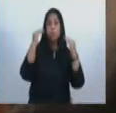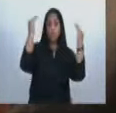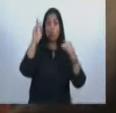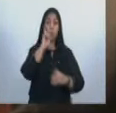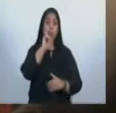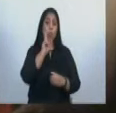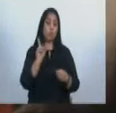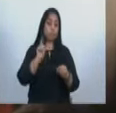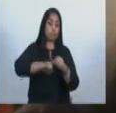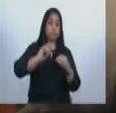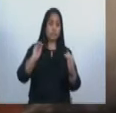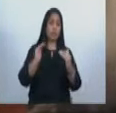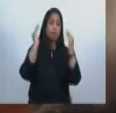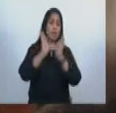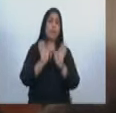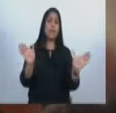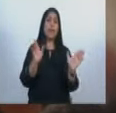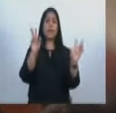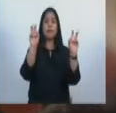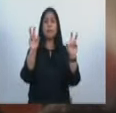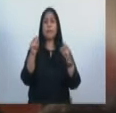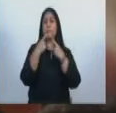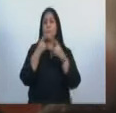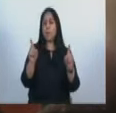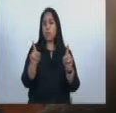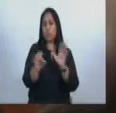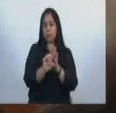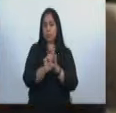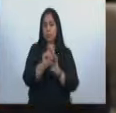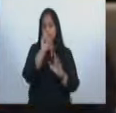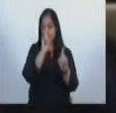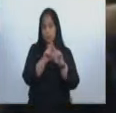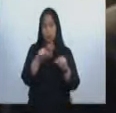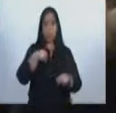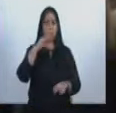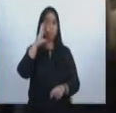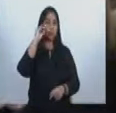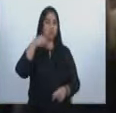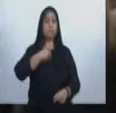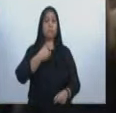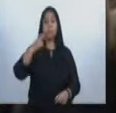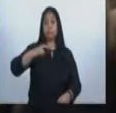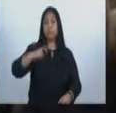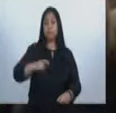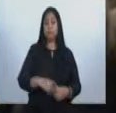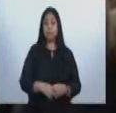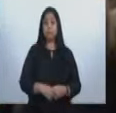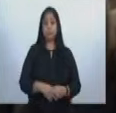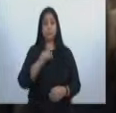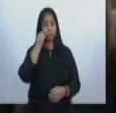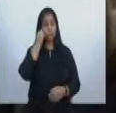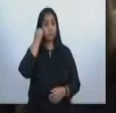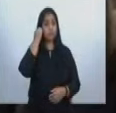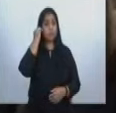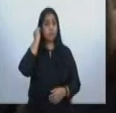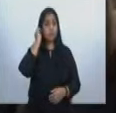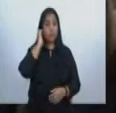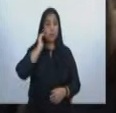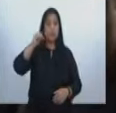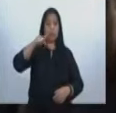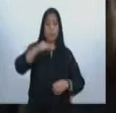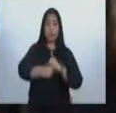eh en general al sector público eh porque vamos a necesitarlos miren Solo este